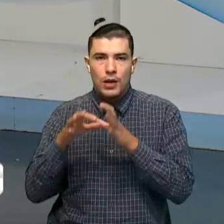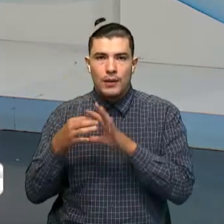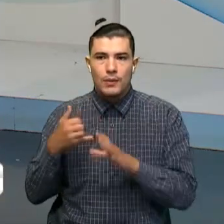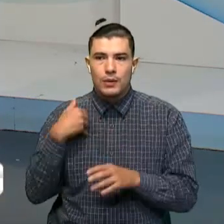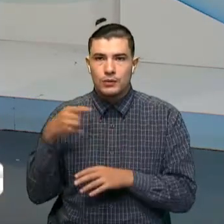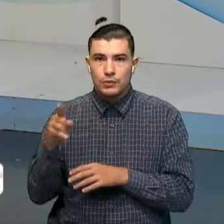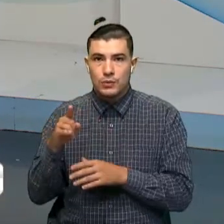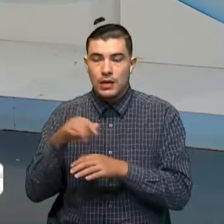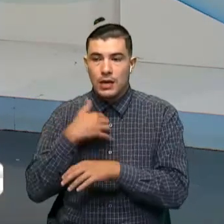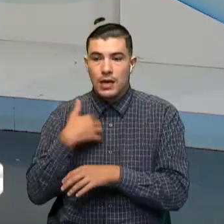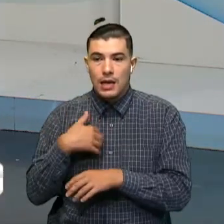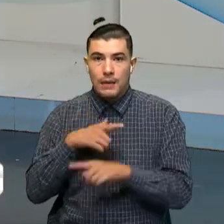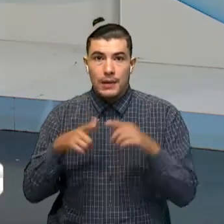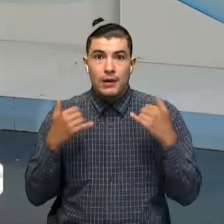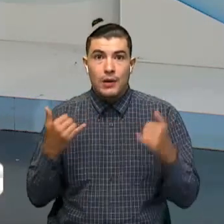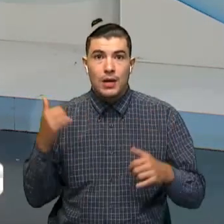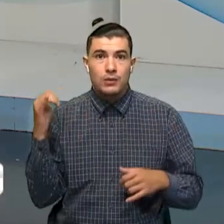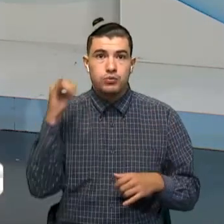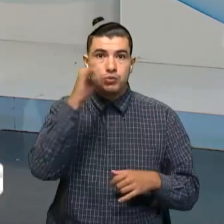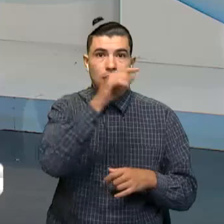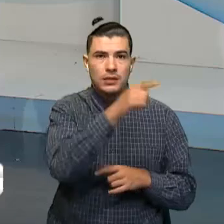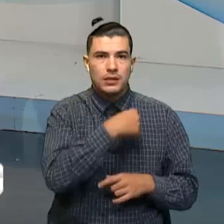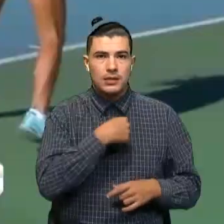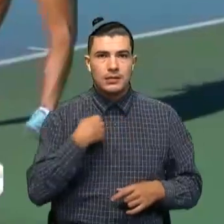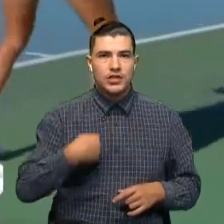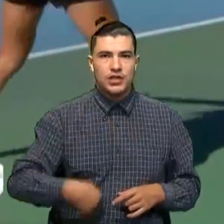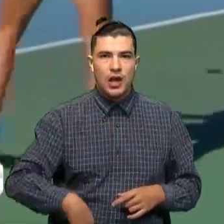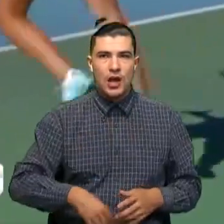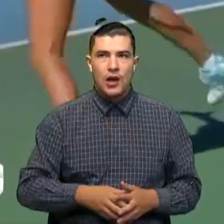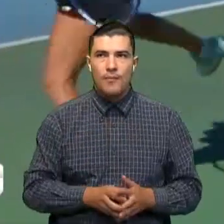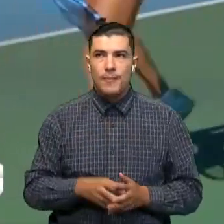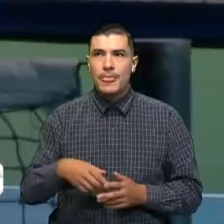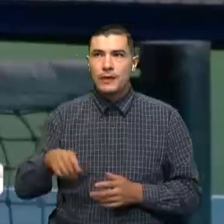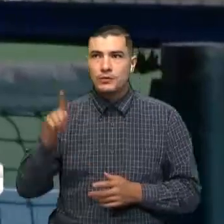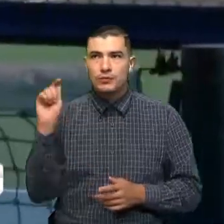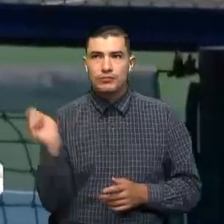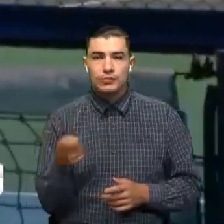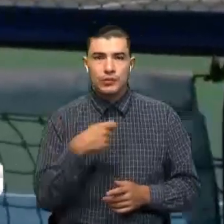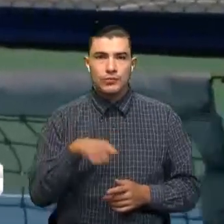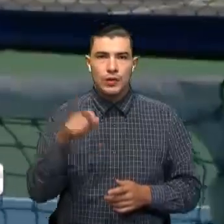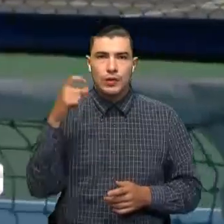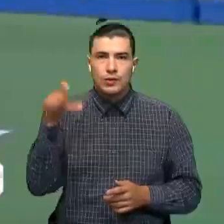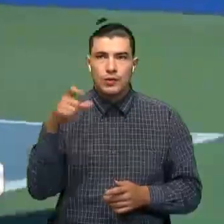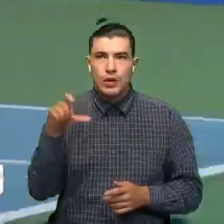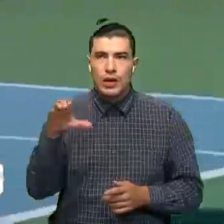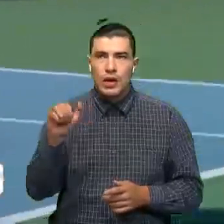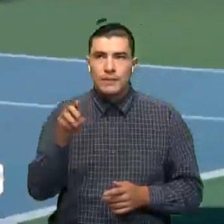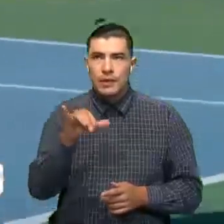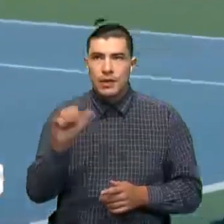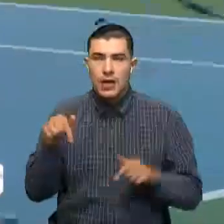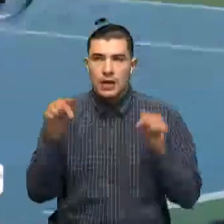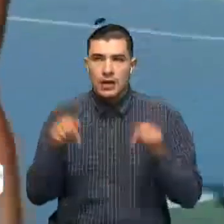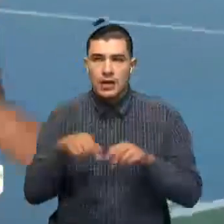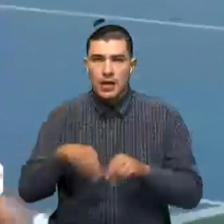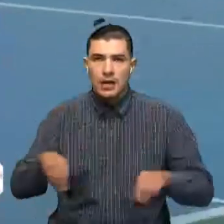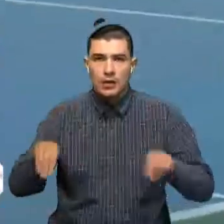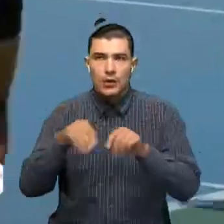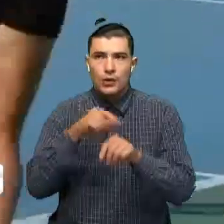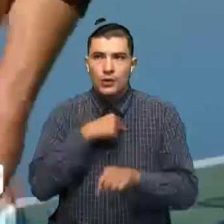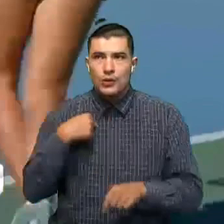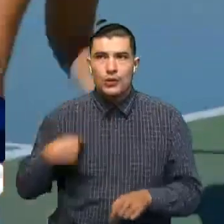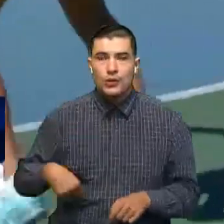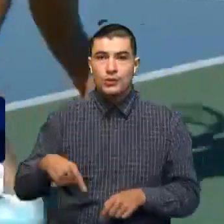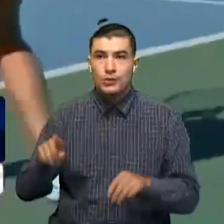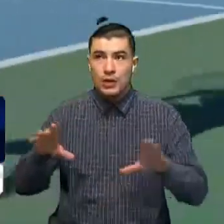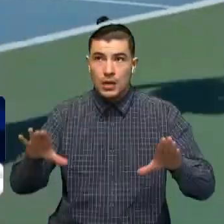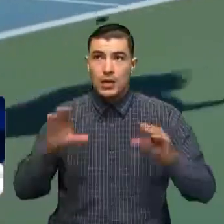y ahora competirá en el territorio chino la tenista que computen ya camila osorio ya se encuentra en territorio chino en donde